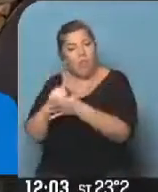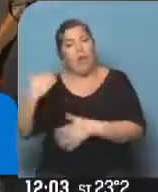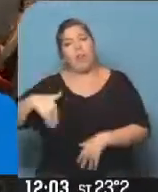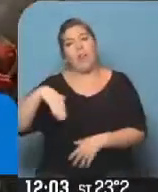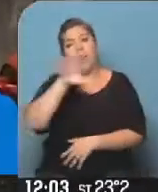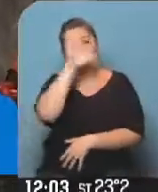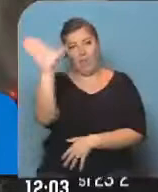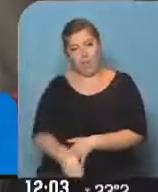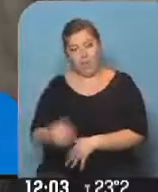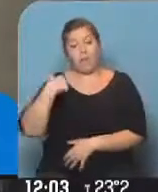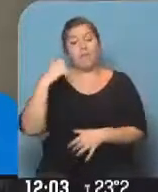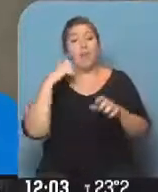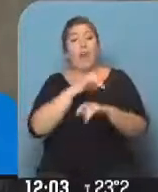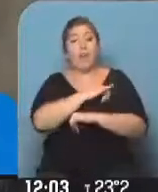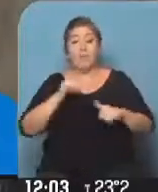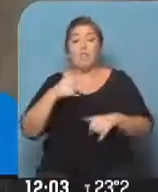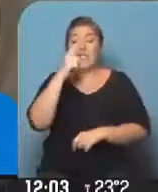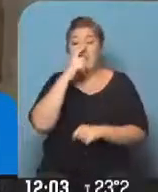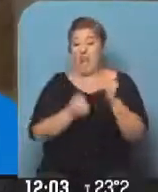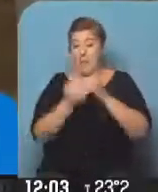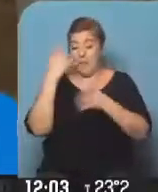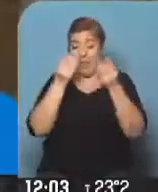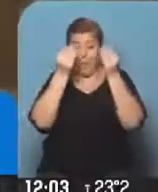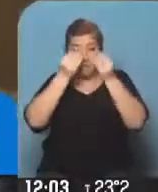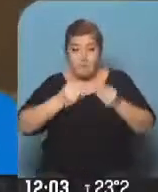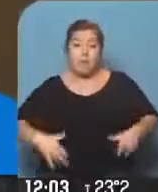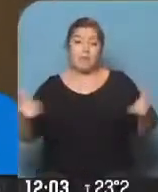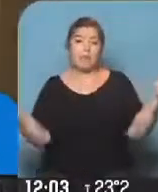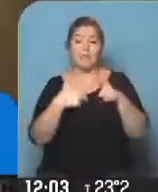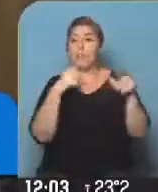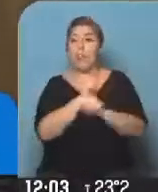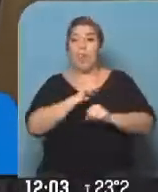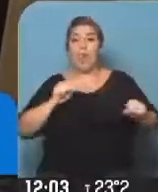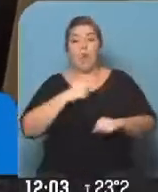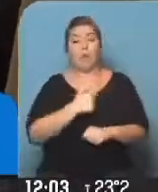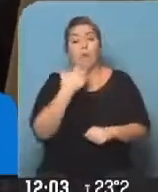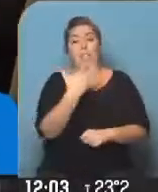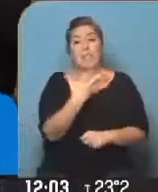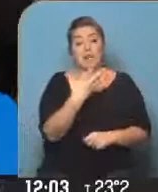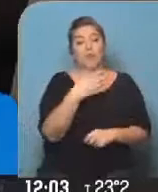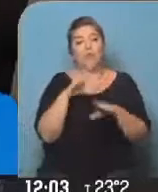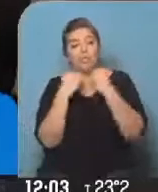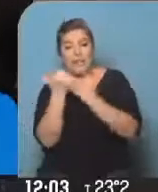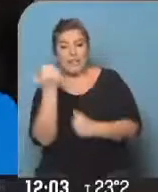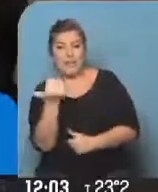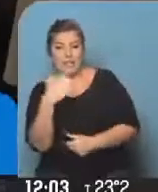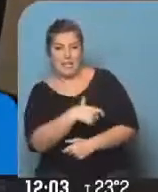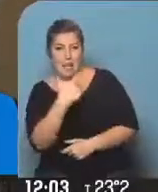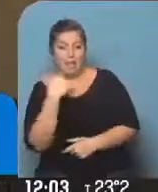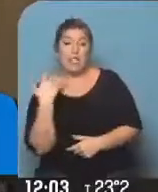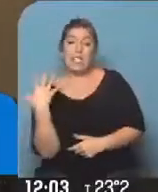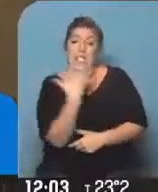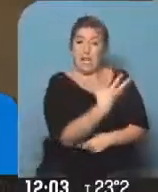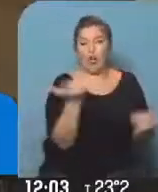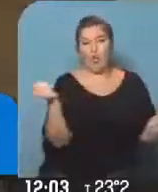Argentina. Recordemos que a partir de las 7 de la mañana comenzó una asamblea sorpresiva de 5 de los 6 gremios, por